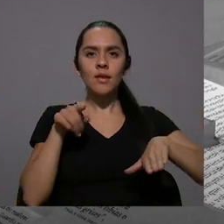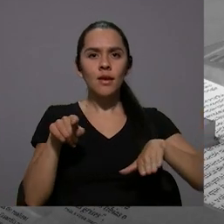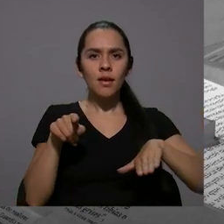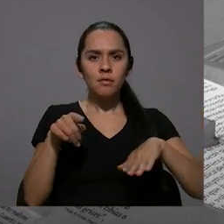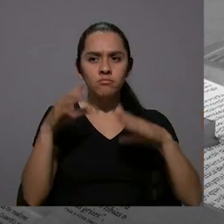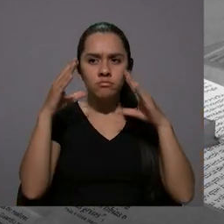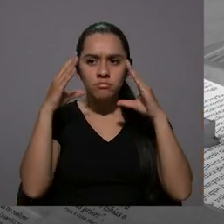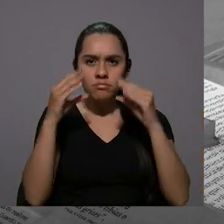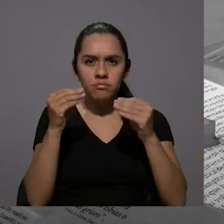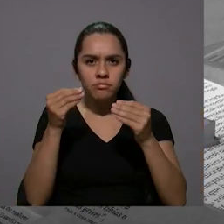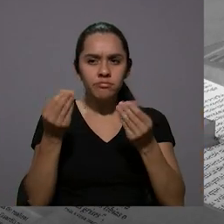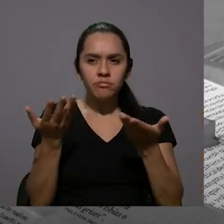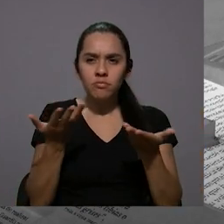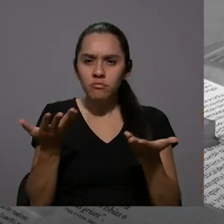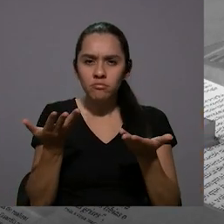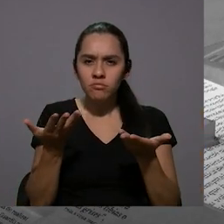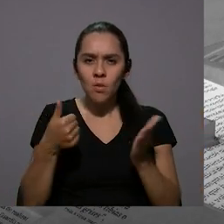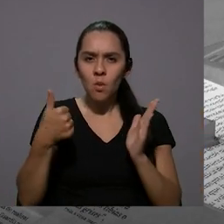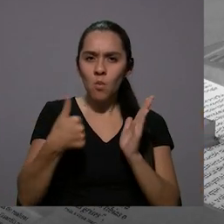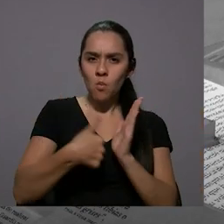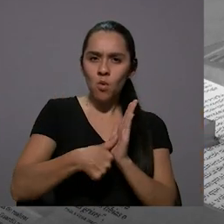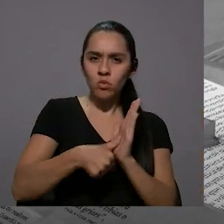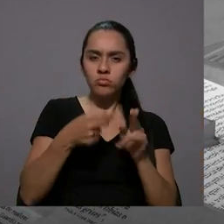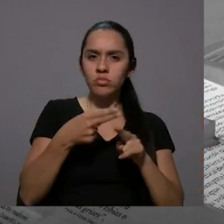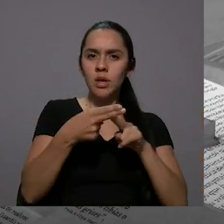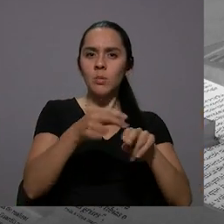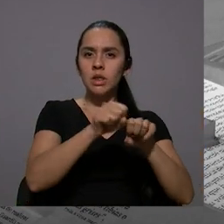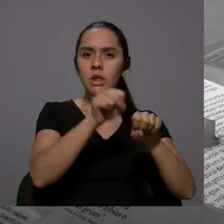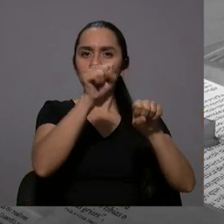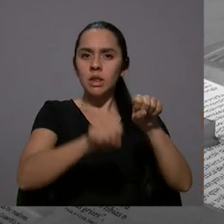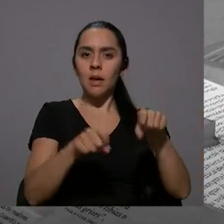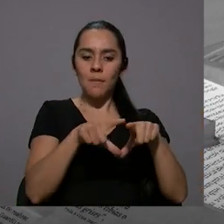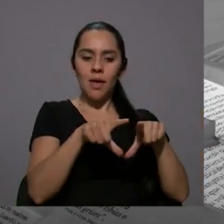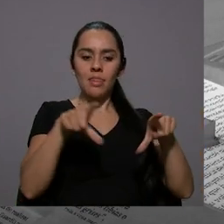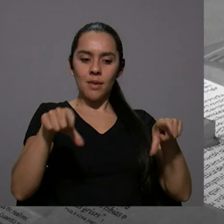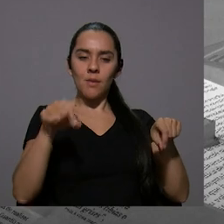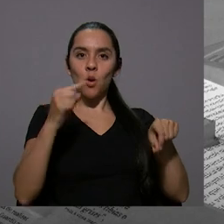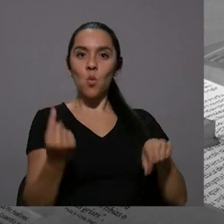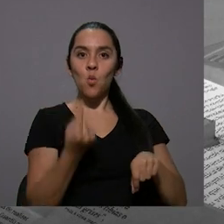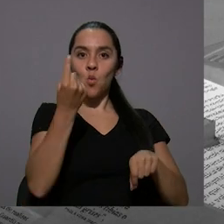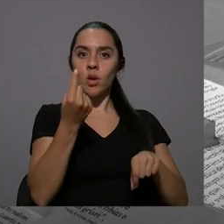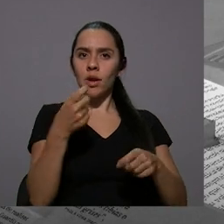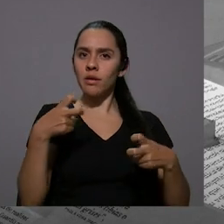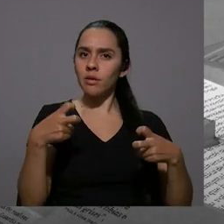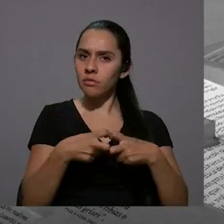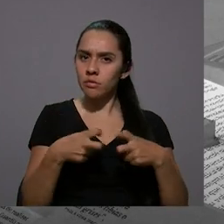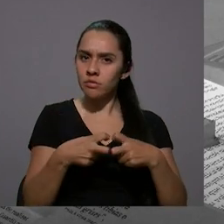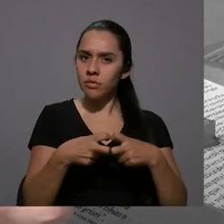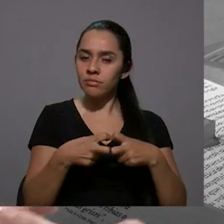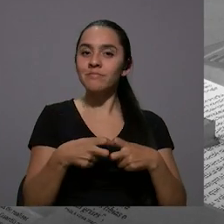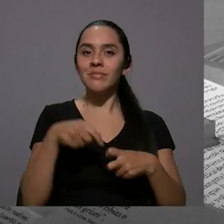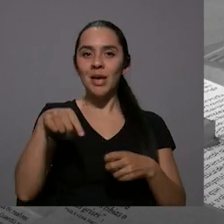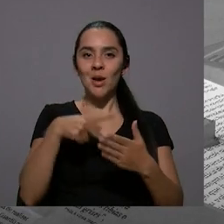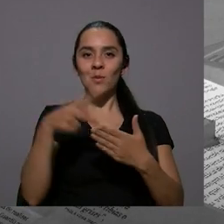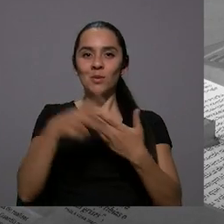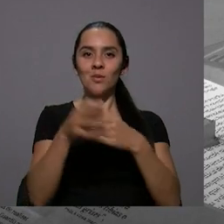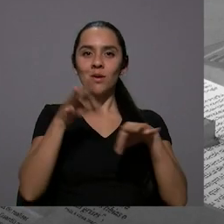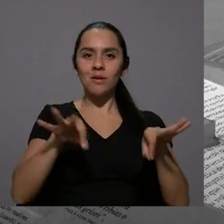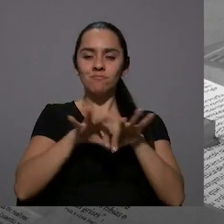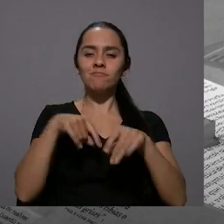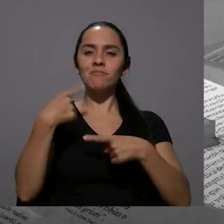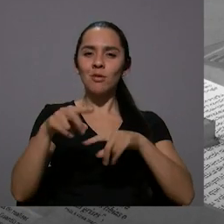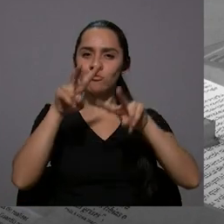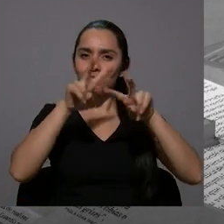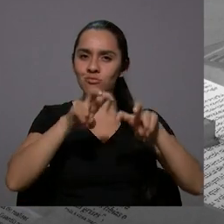elecciones dejó este tipo de Voto llamado sistema de papeleta única Electrónica lo que importa